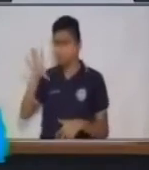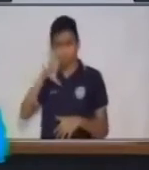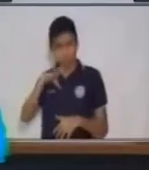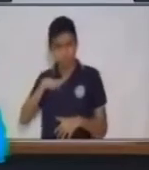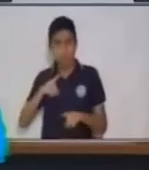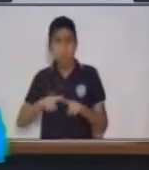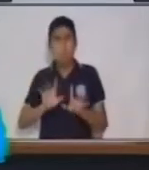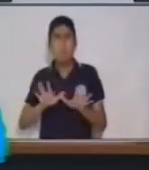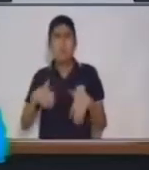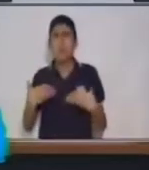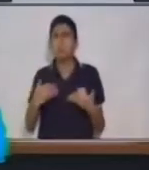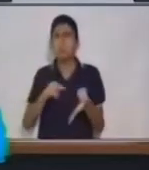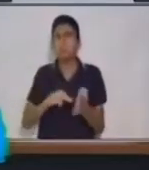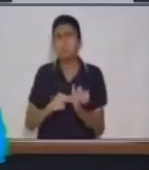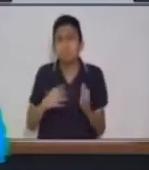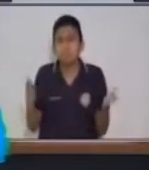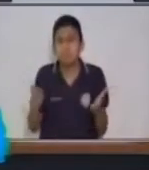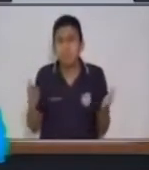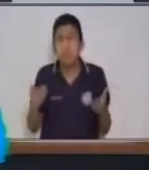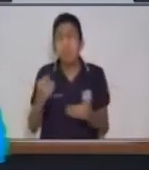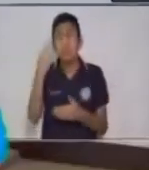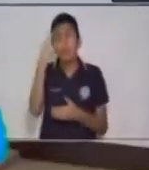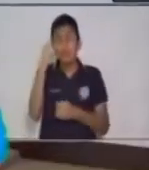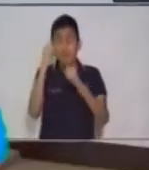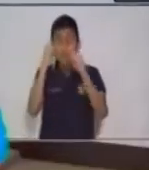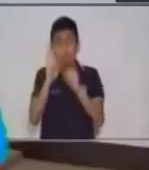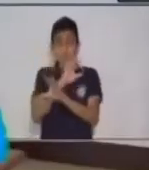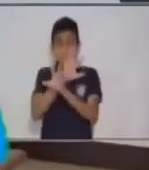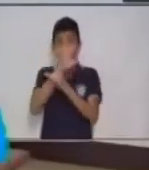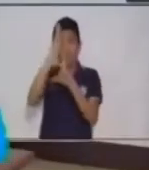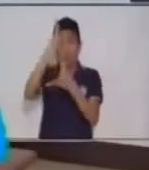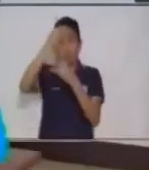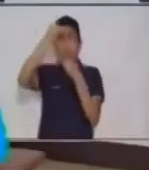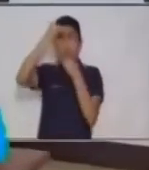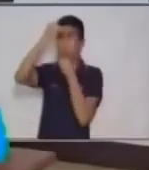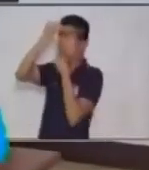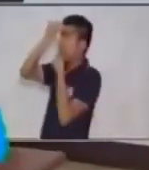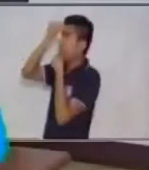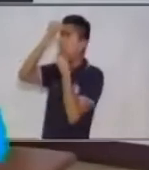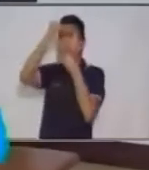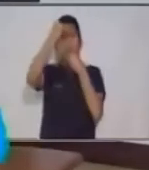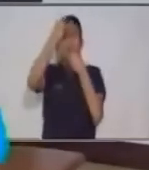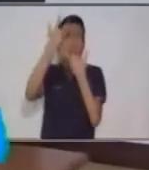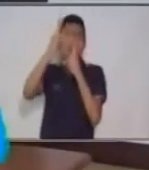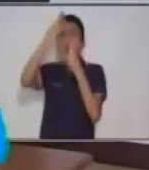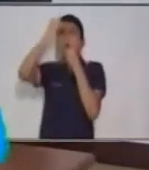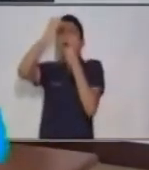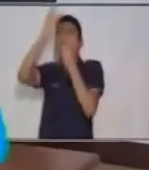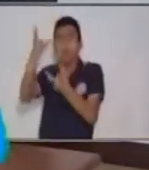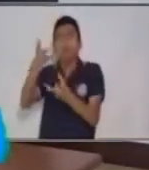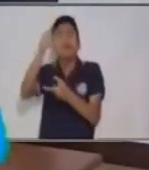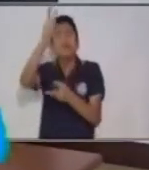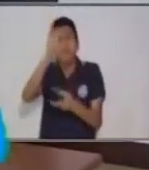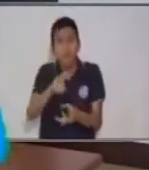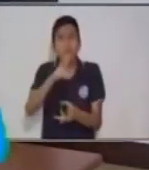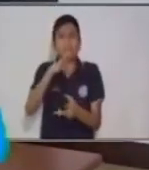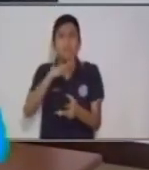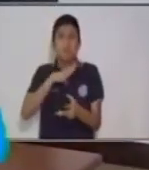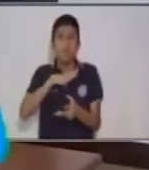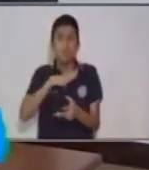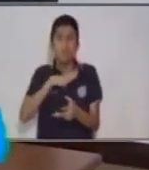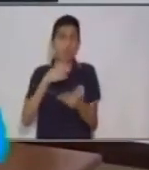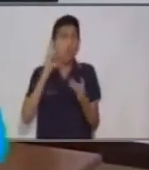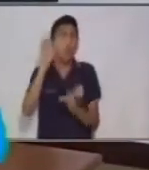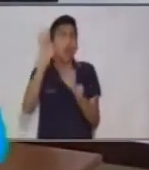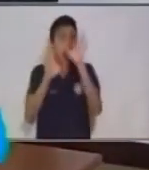¿Qué significa eso entonces? Para poder plasmar toda la información que tenemos acá a conjuntos, tenemos que cumplir